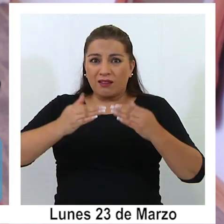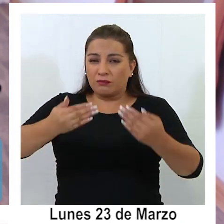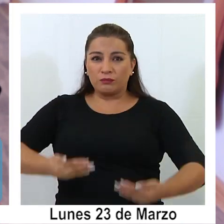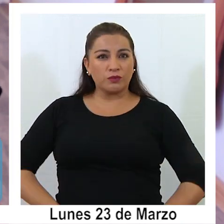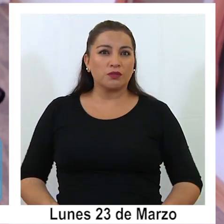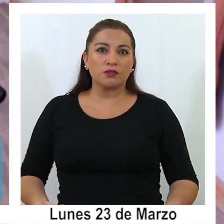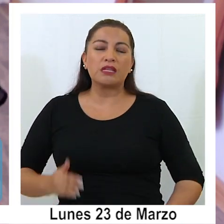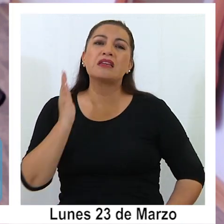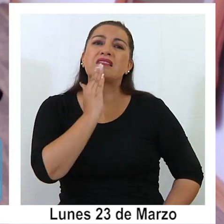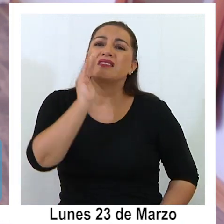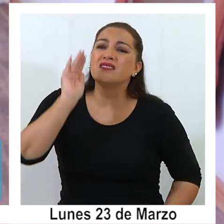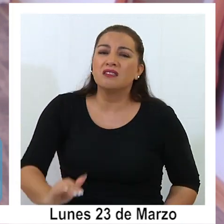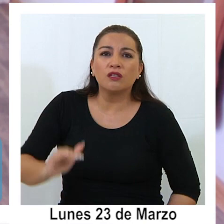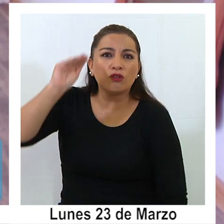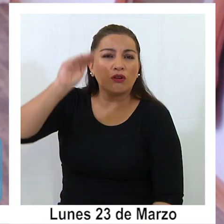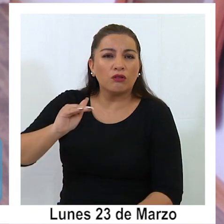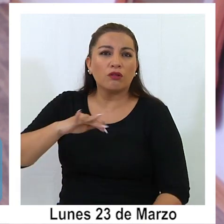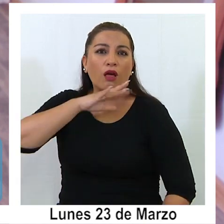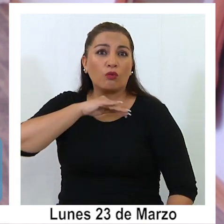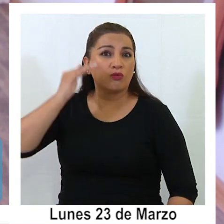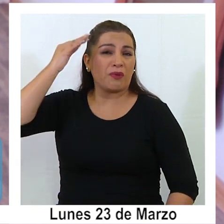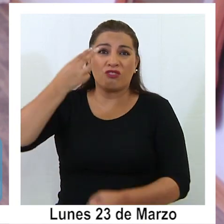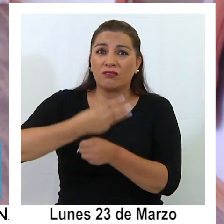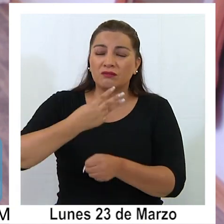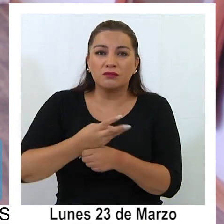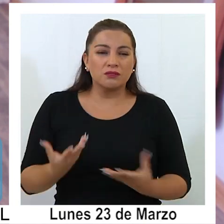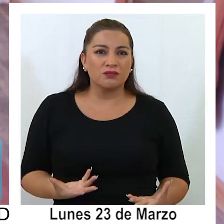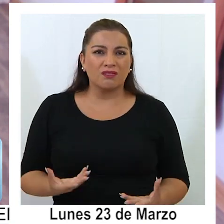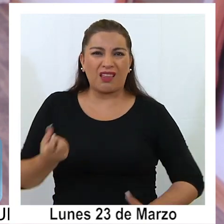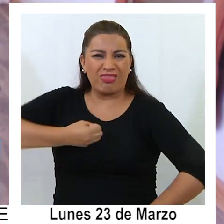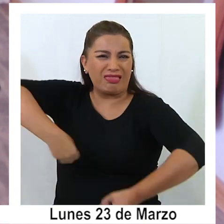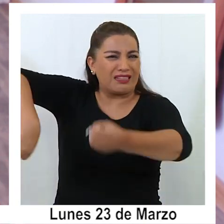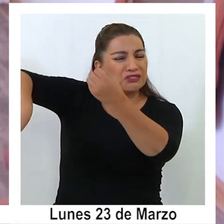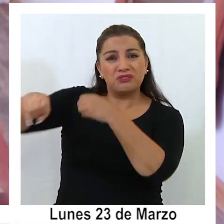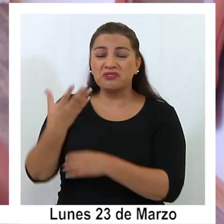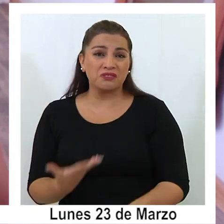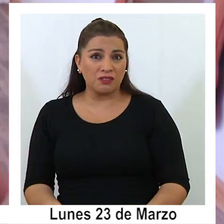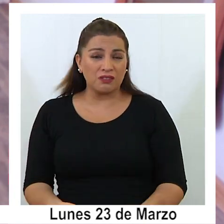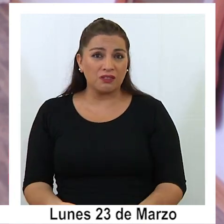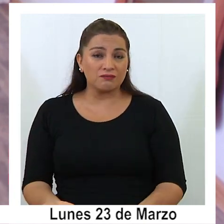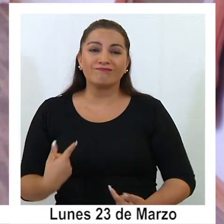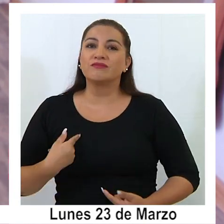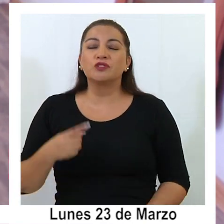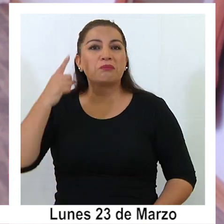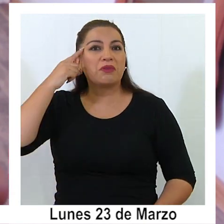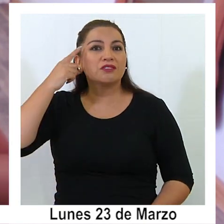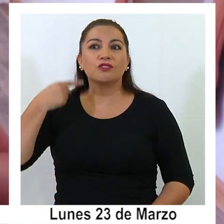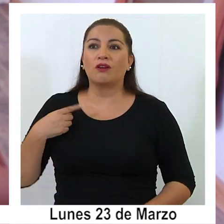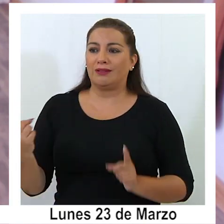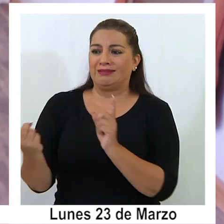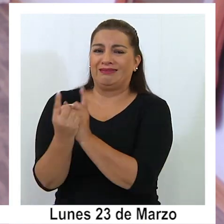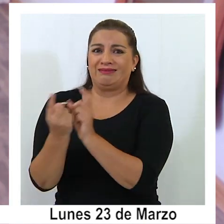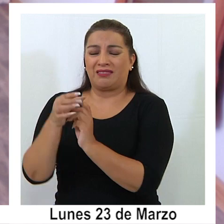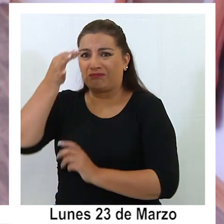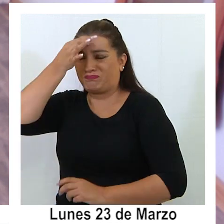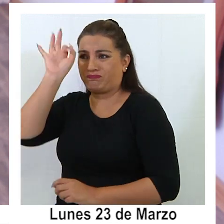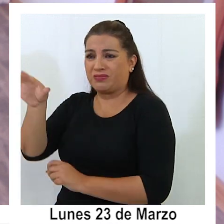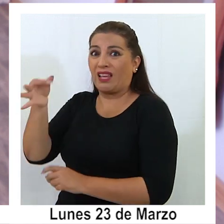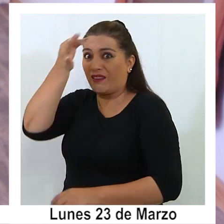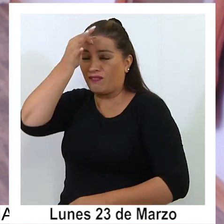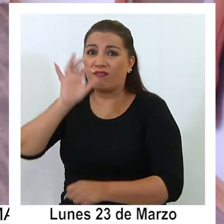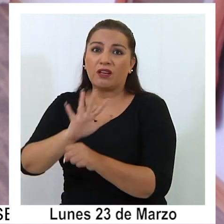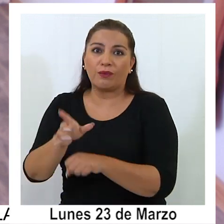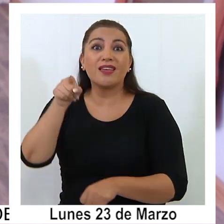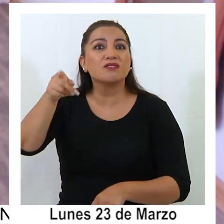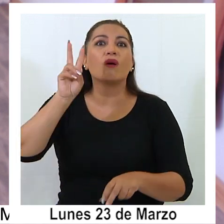embarazadas, habían niños pequeños, habían adultos mayores. O sea, un desorden y una posibilidad de contagio atroz, que yo creo que